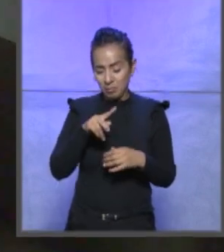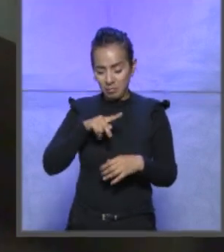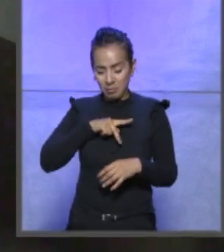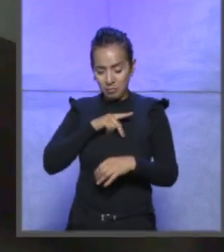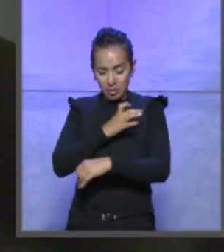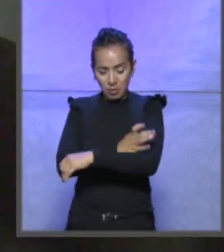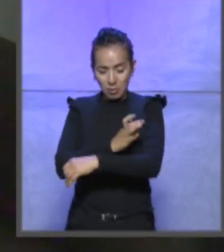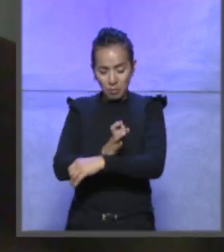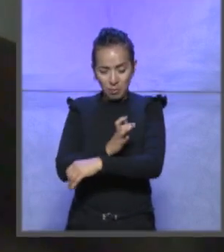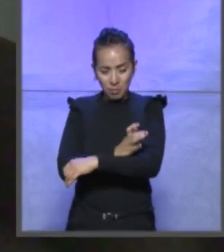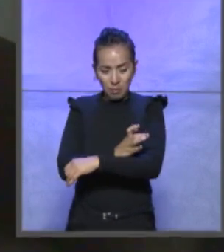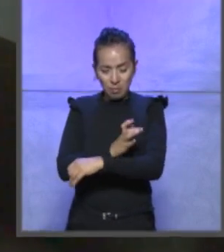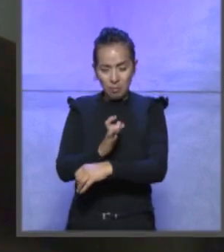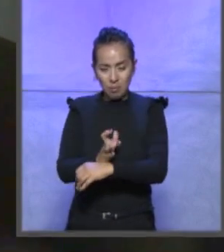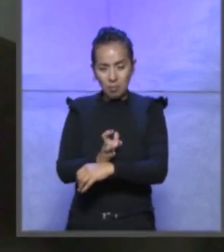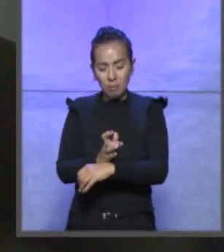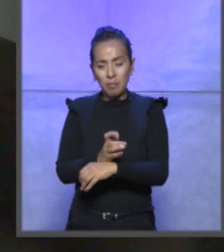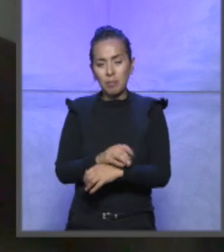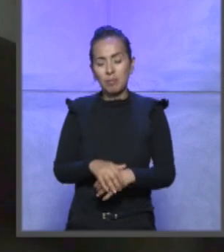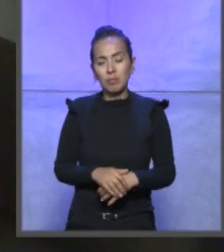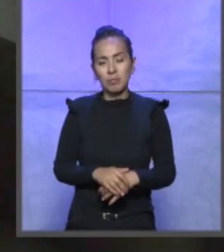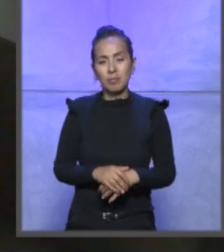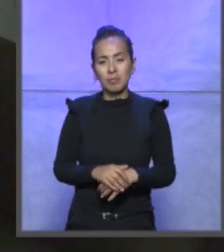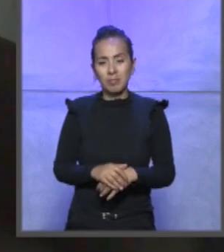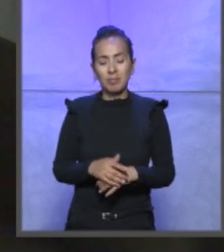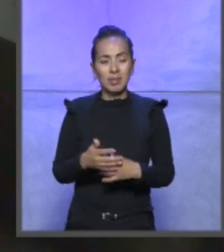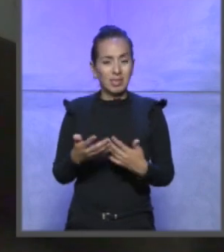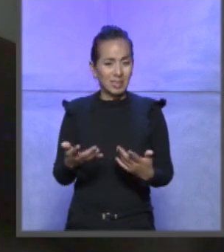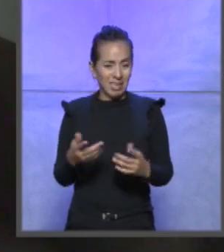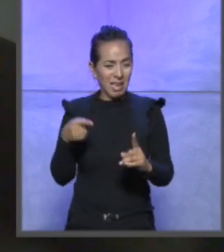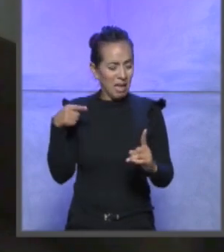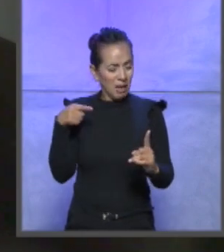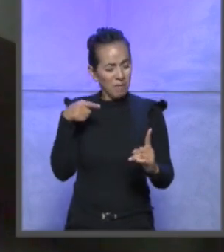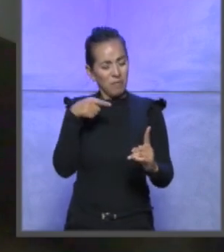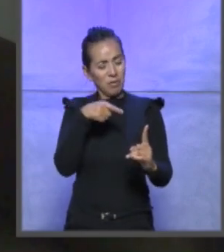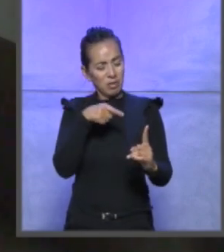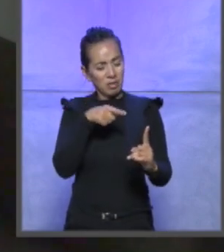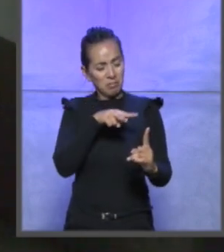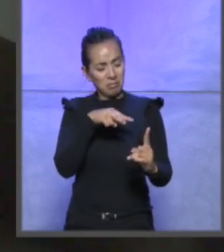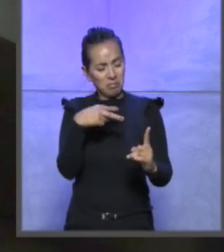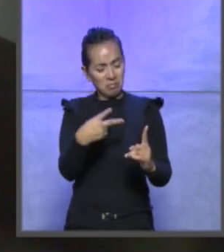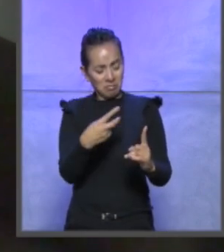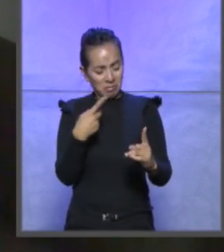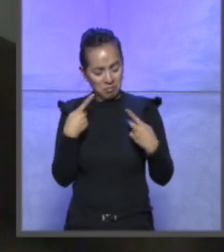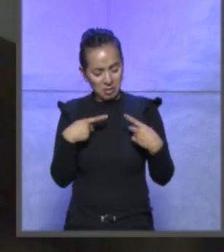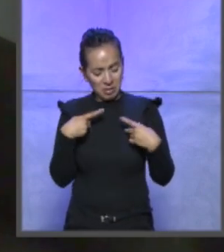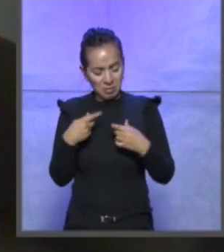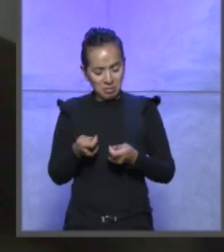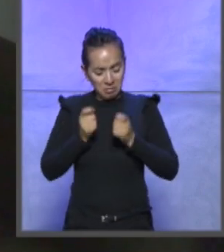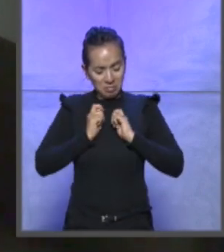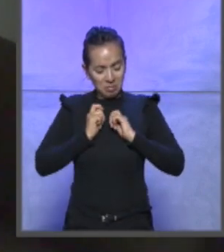Como claramente comentaba mi compañero, a veces el enfoque que tienen las personas que tienen el cargo o el